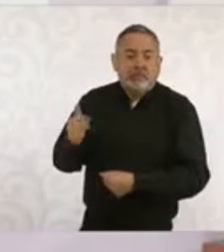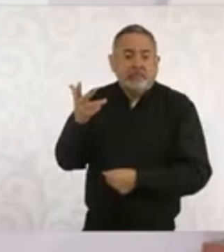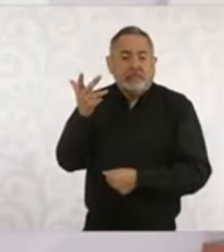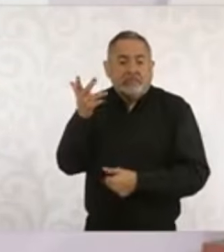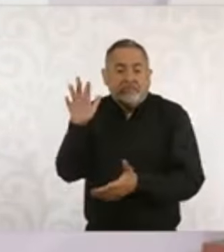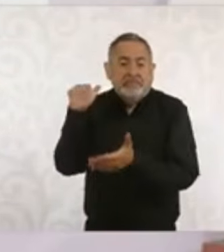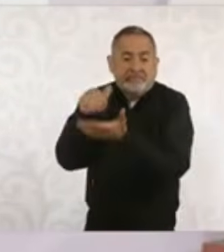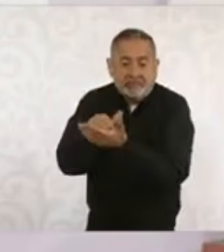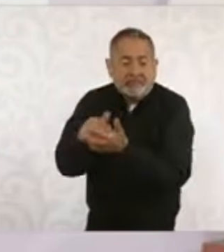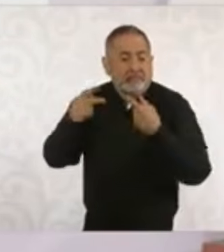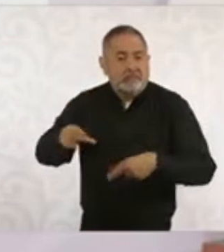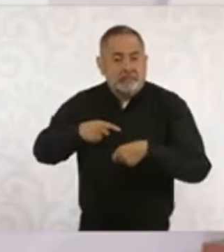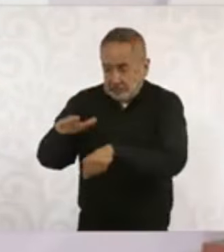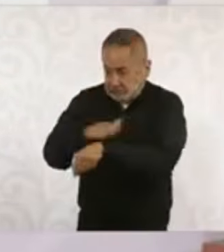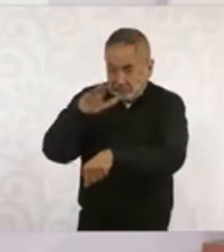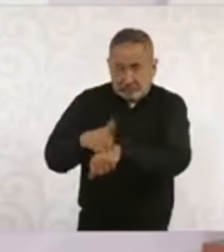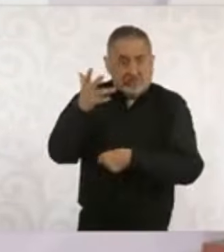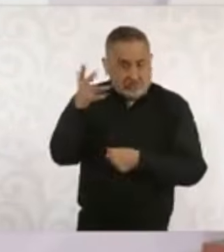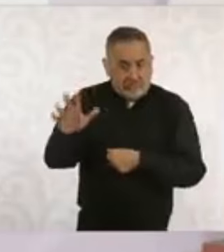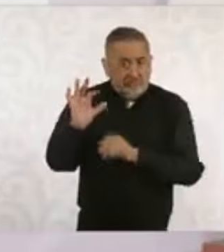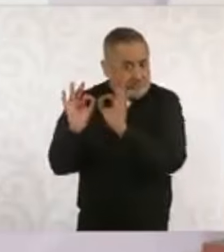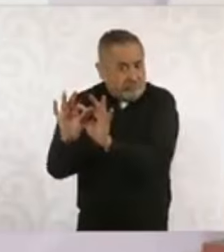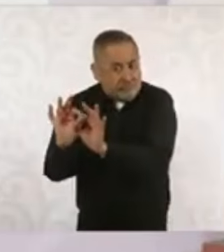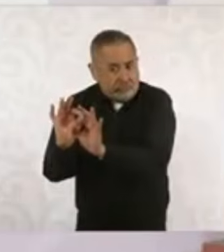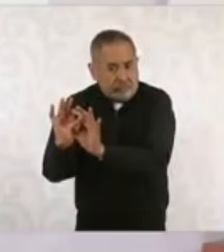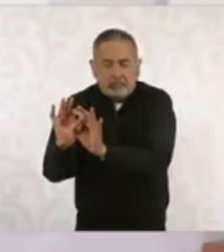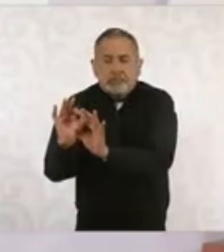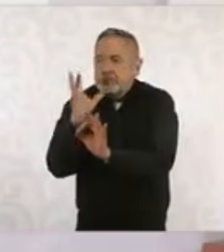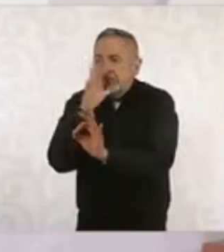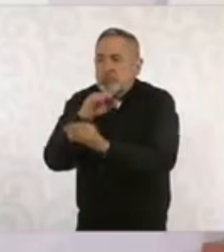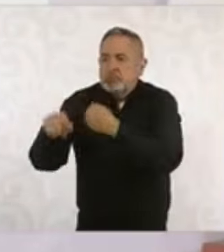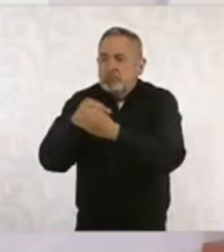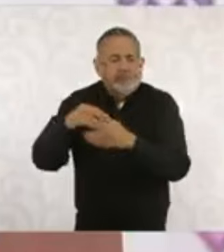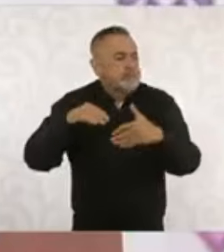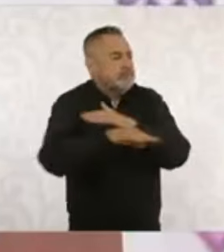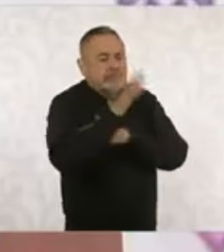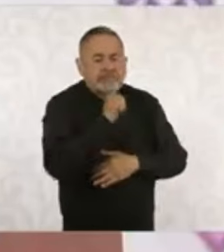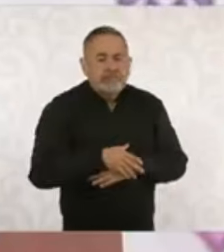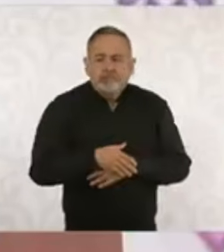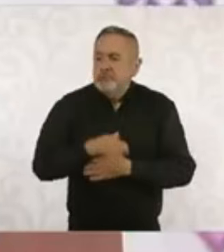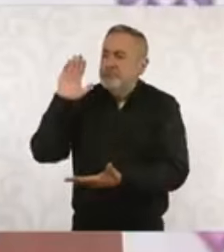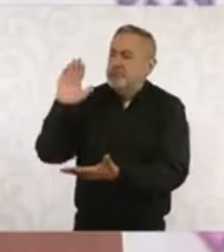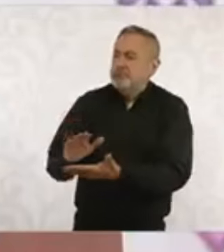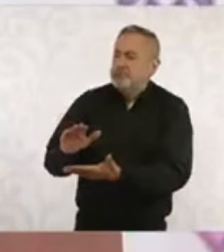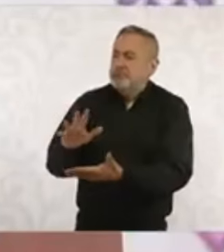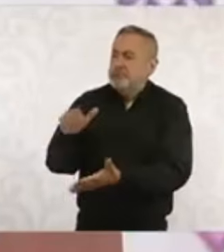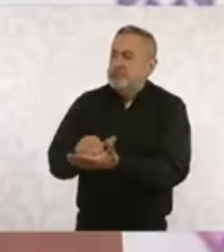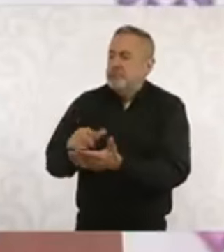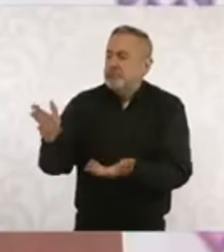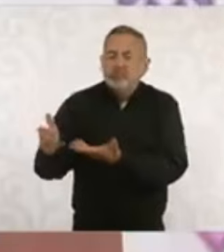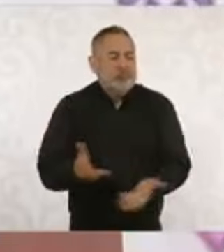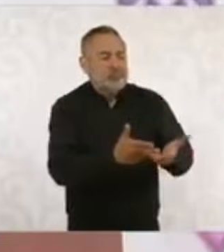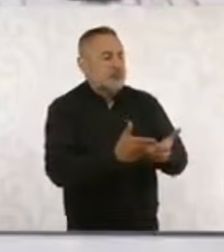tuvieron 10 de promedio, pero solo le vas a dar a 5,000. O sea, en realidad era una decisión